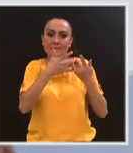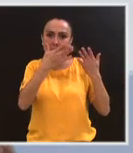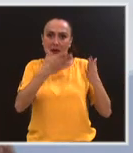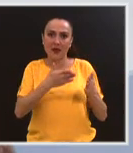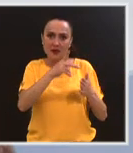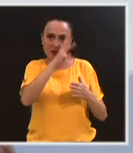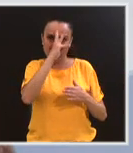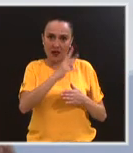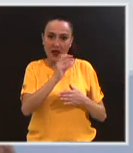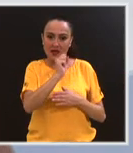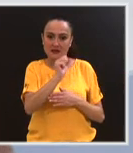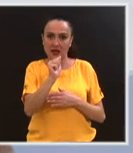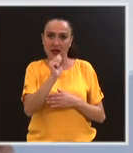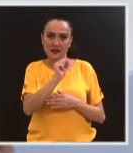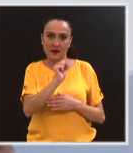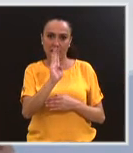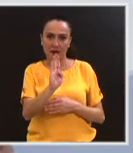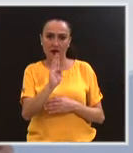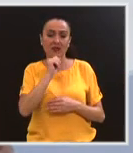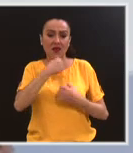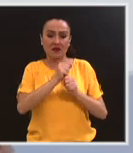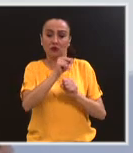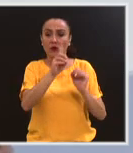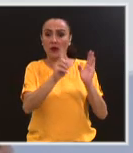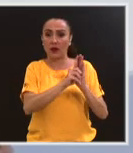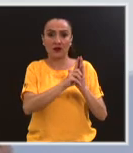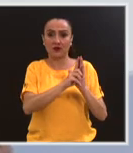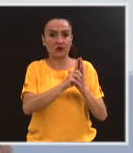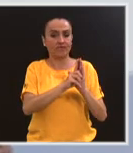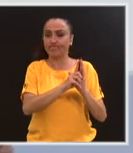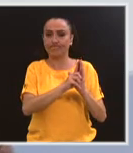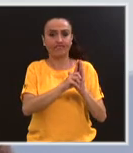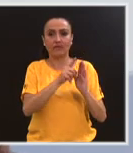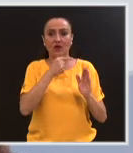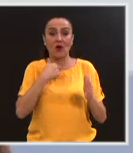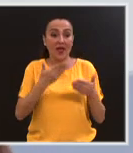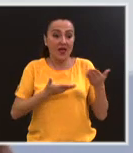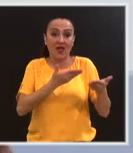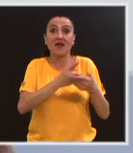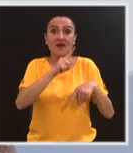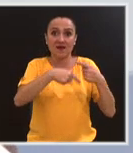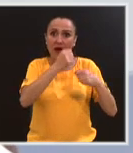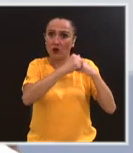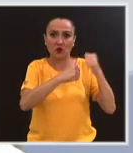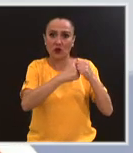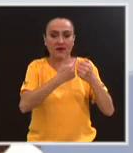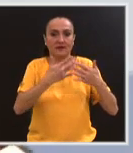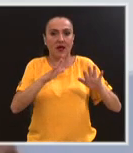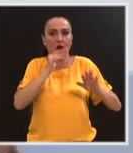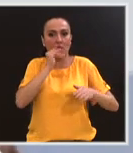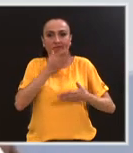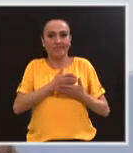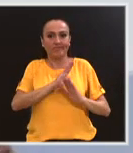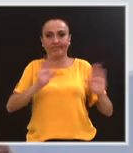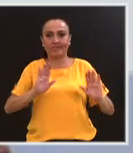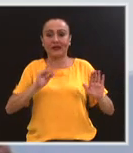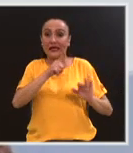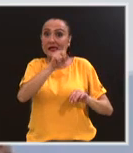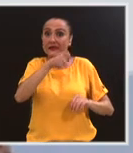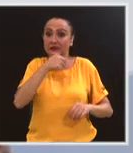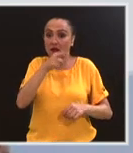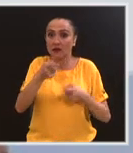infraestructura sadb de ejercer su derecho dejar sin efecto su oferta con justa causa y por tanto requerirle a esa